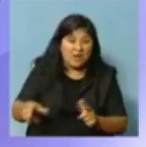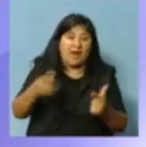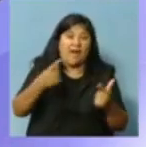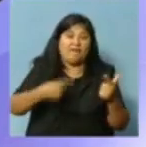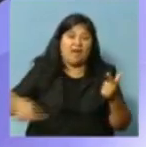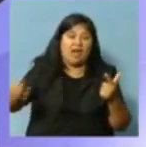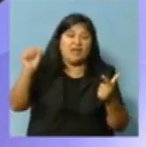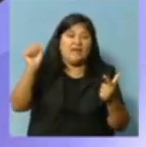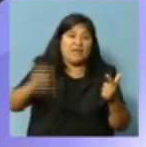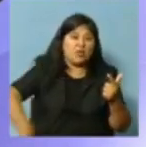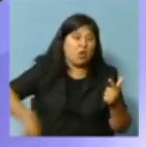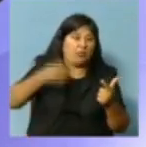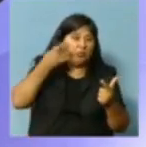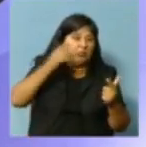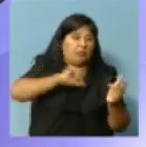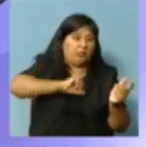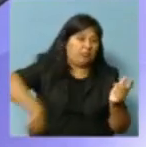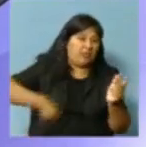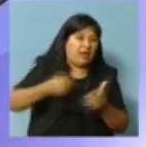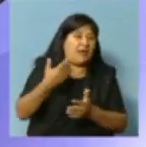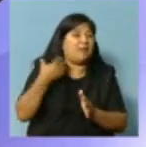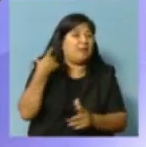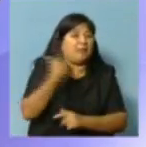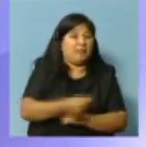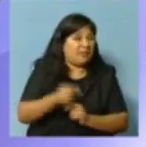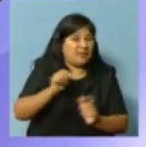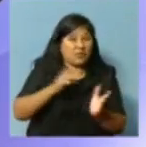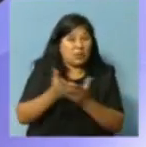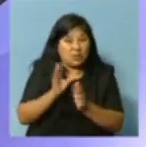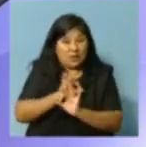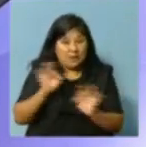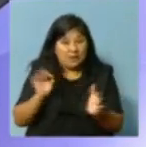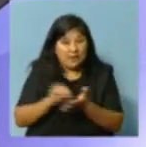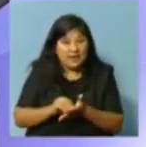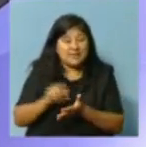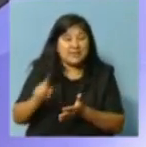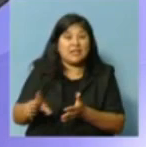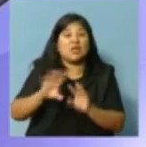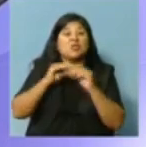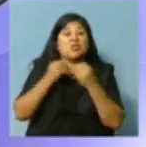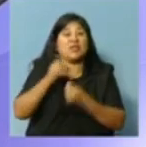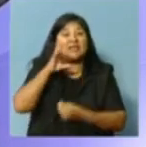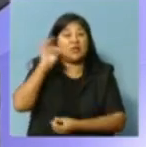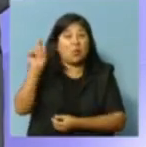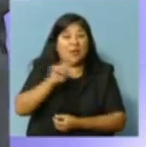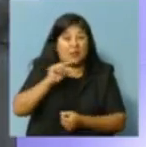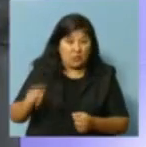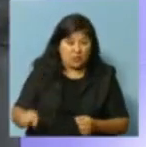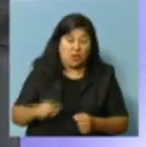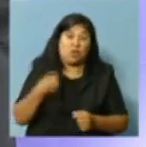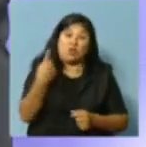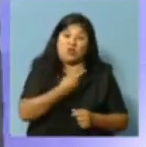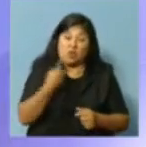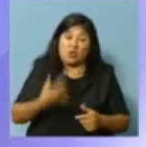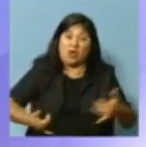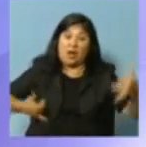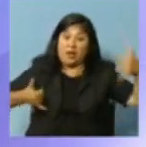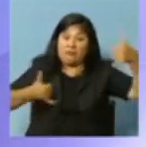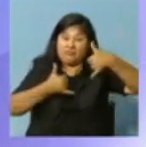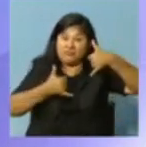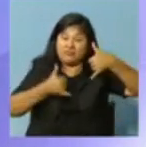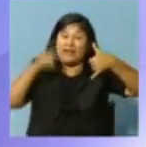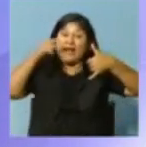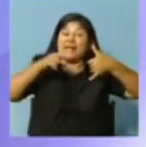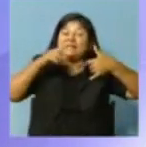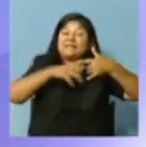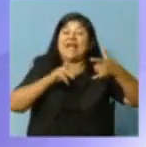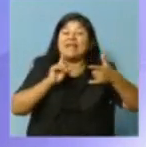por ciento por ese motivo estamos en contacto vía satélite con el ministro de educación de la nación